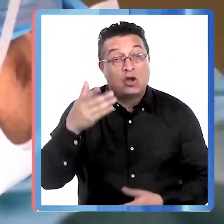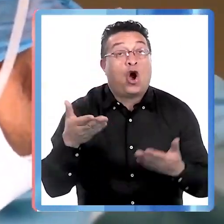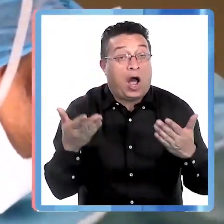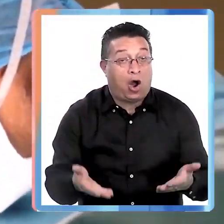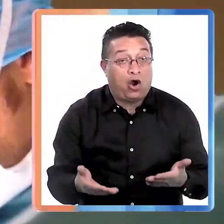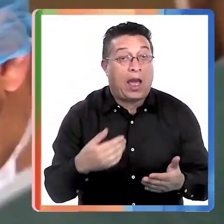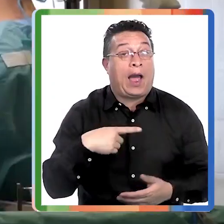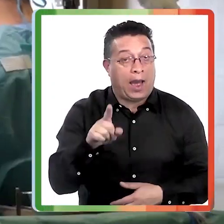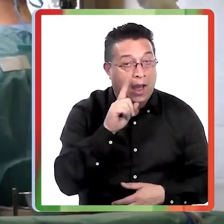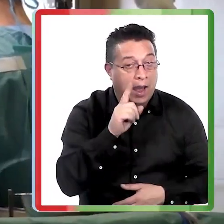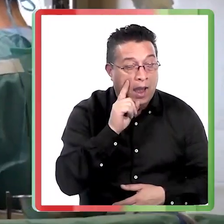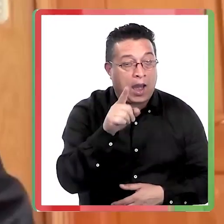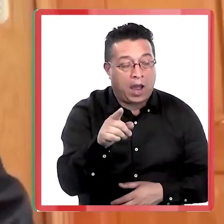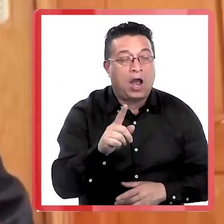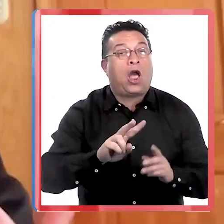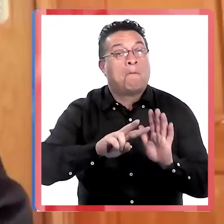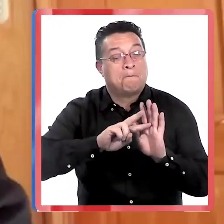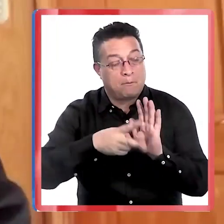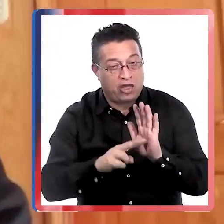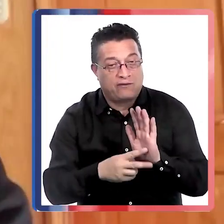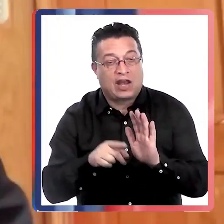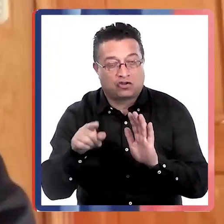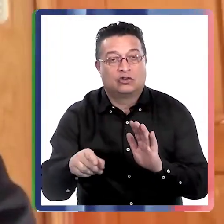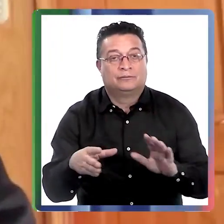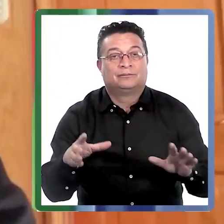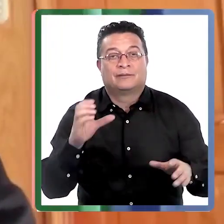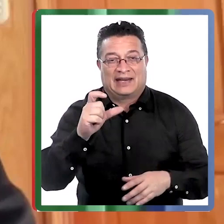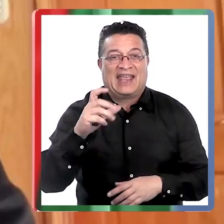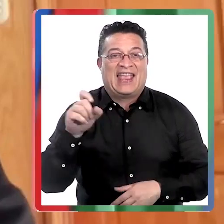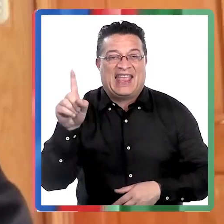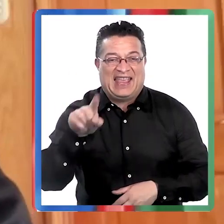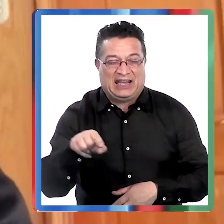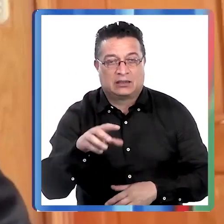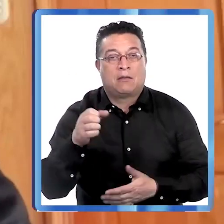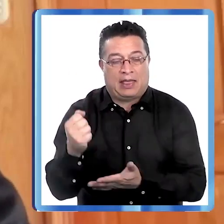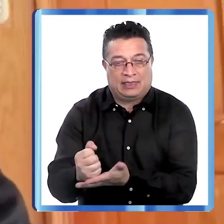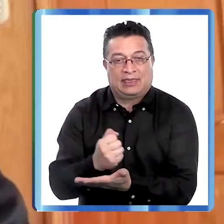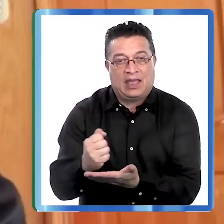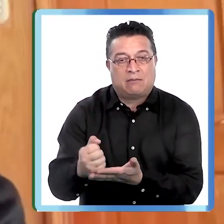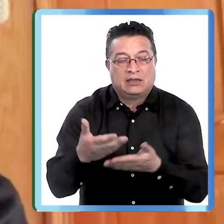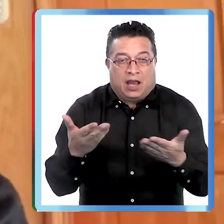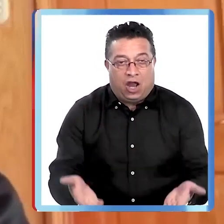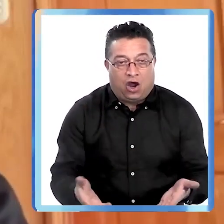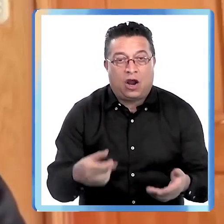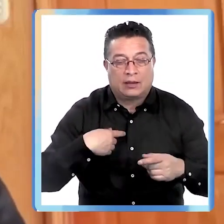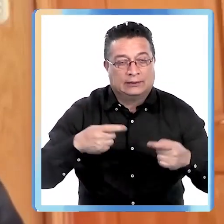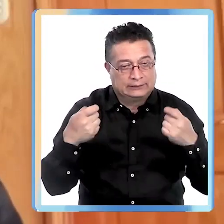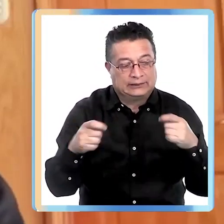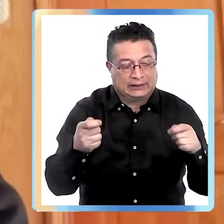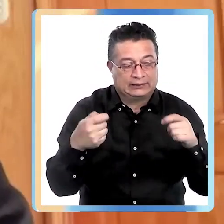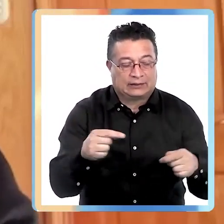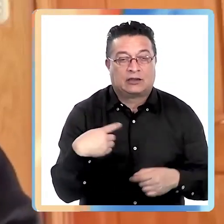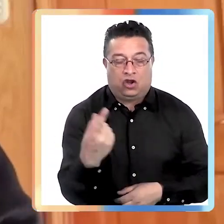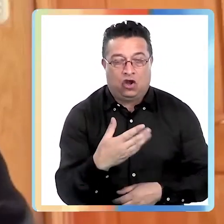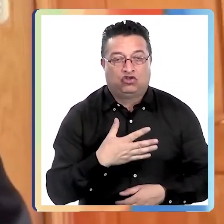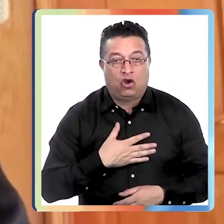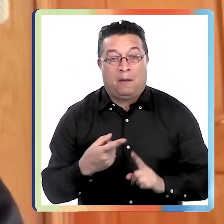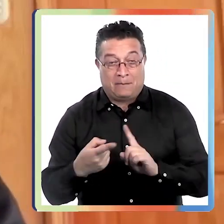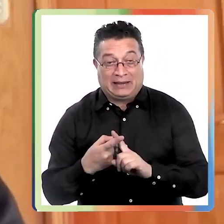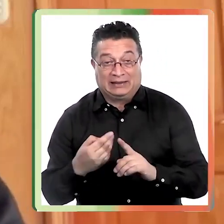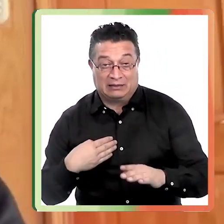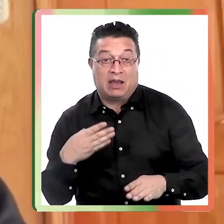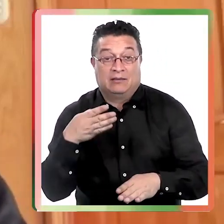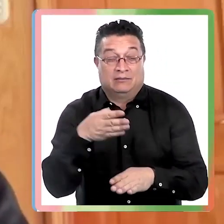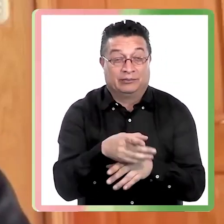embargo, actualmente existen modificaciones de la canasta GES que se están tramitando y estamos tratando, de hecho yo también ahí